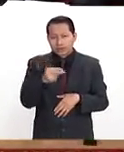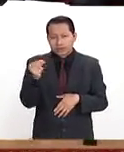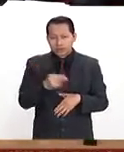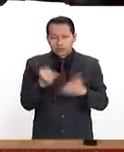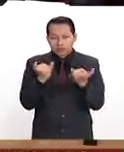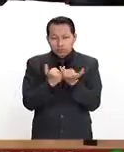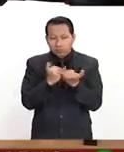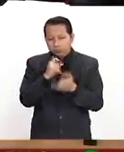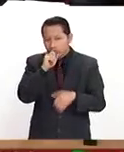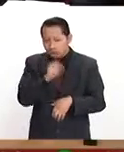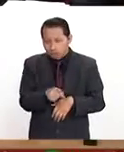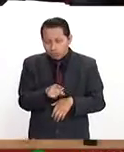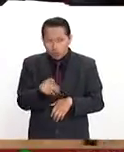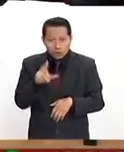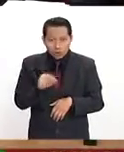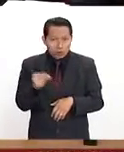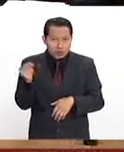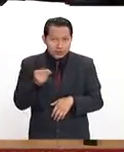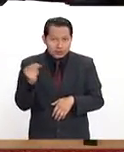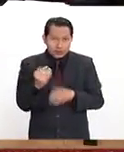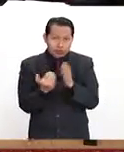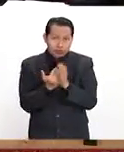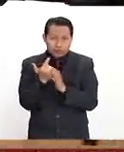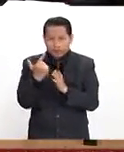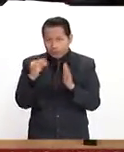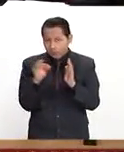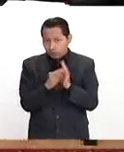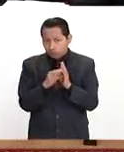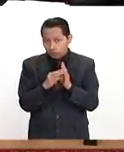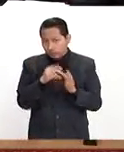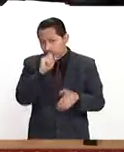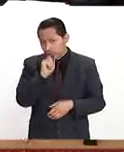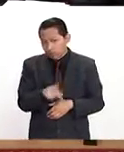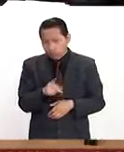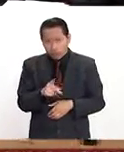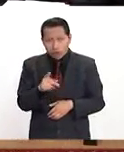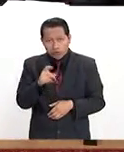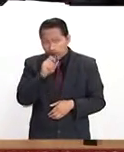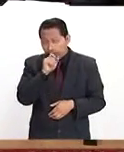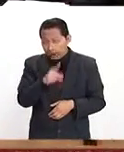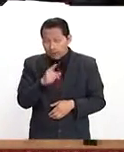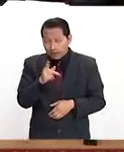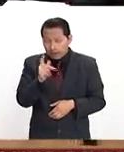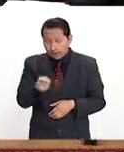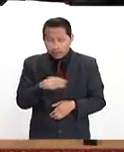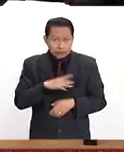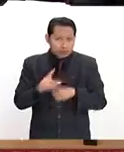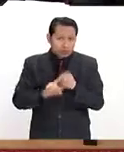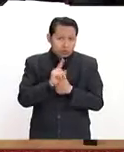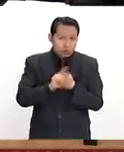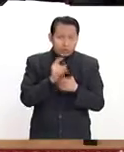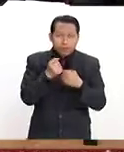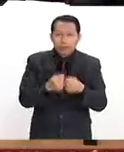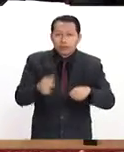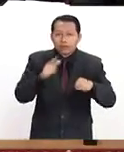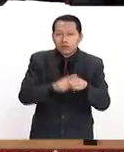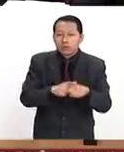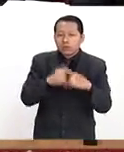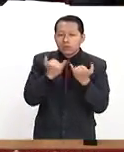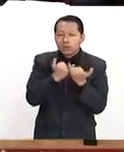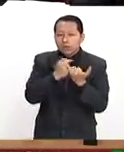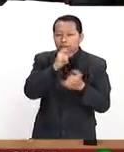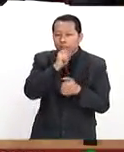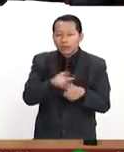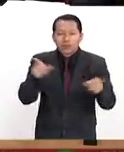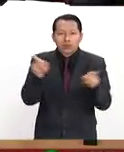y el no está haciendo lo necesario sube 7 puntos. Es decir, nuevamente, aunque es un problema social, digamos,